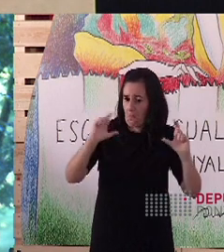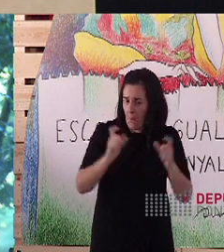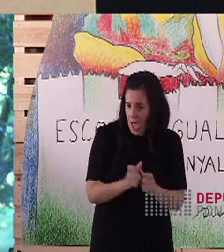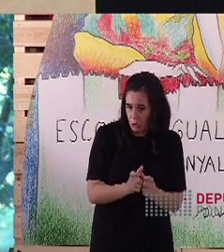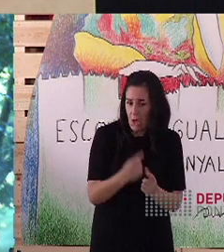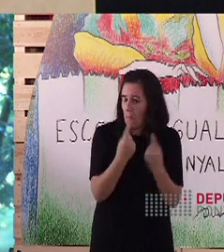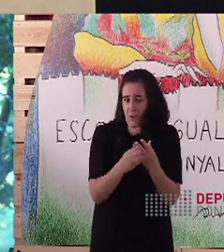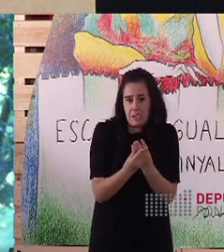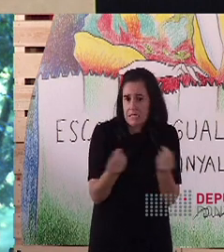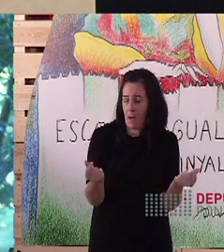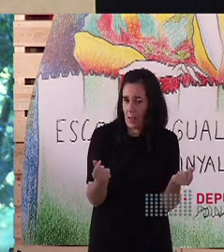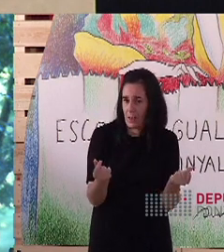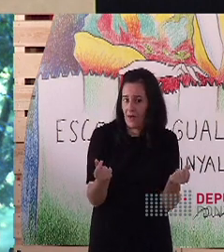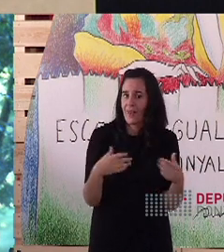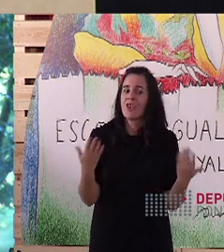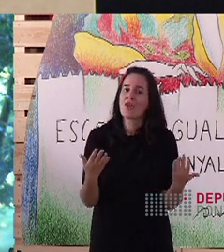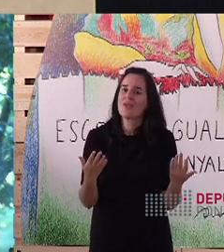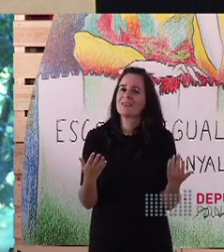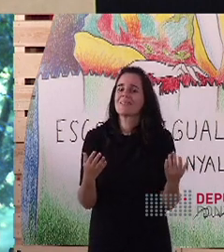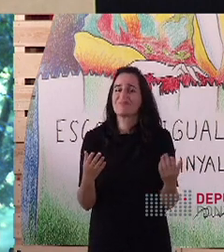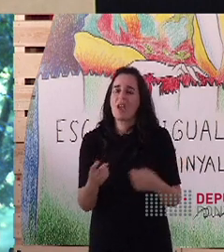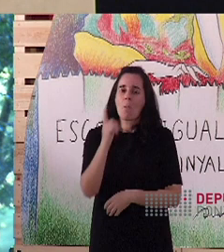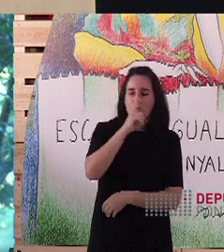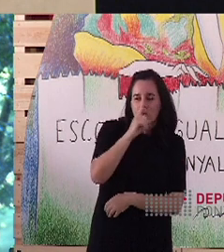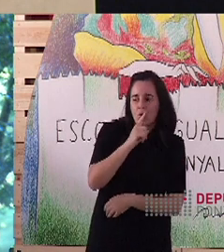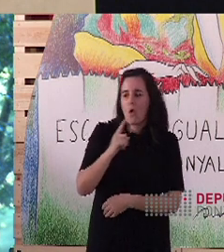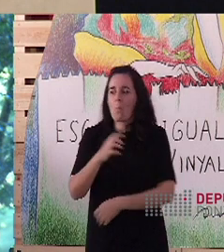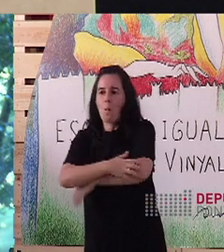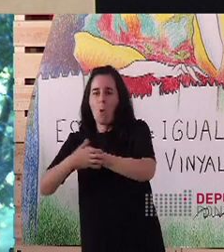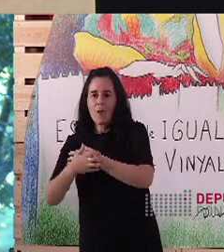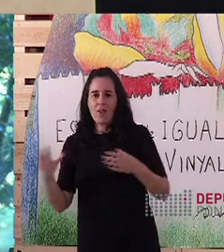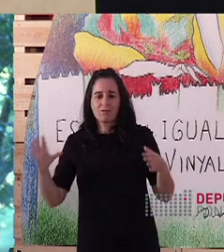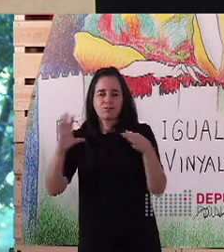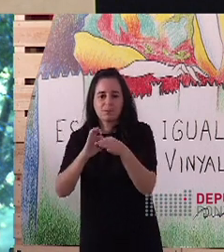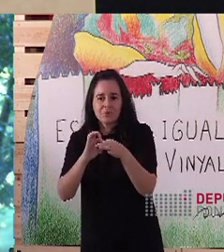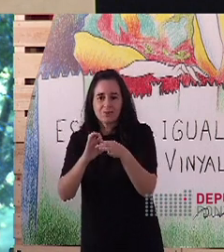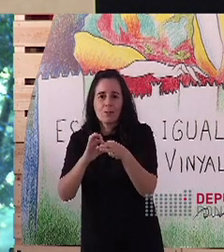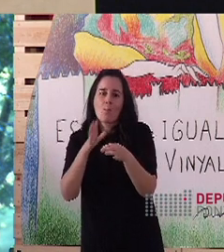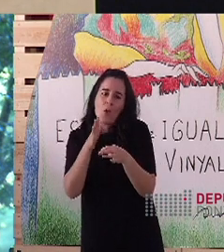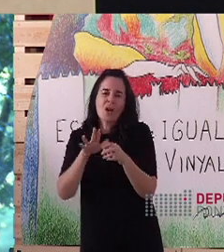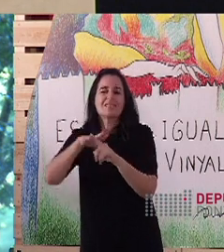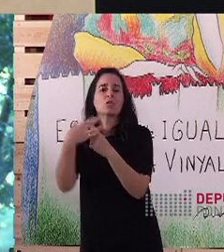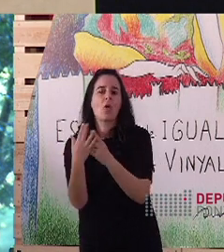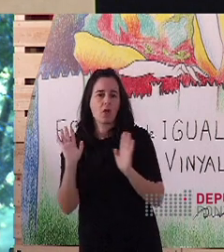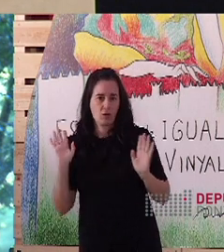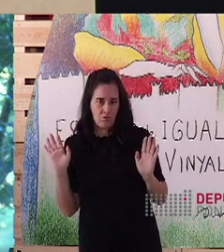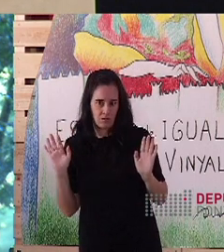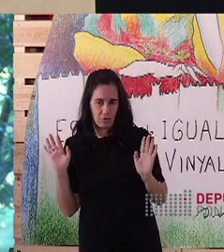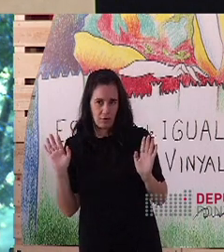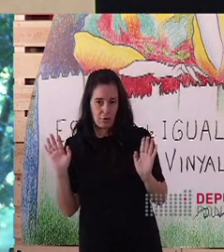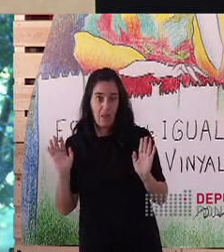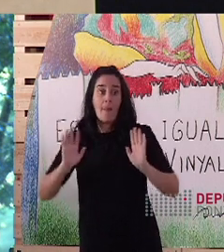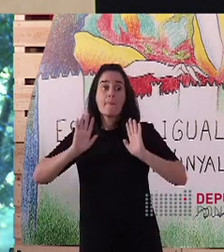la relación entre pobreza y prostitución es una relación de causalidad. Sin embargo, no todos